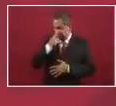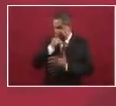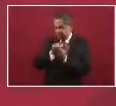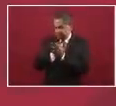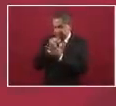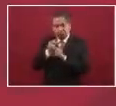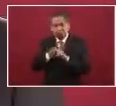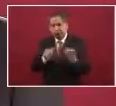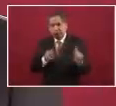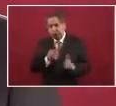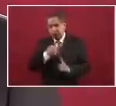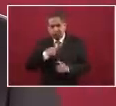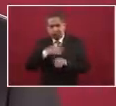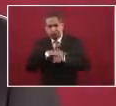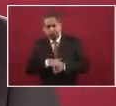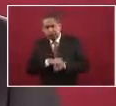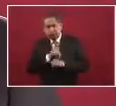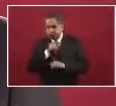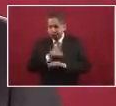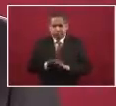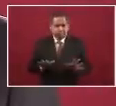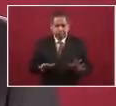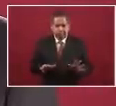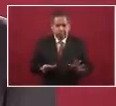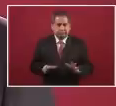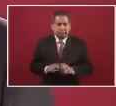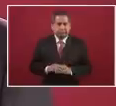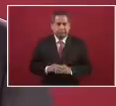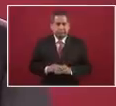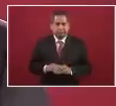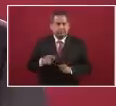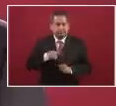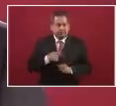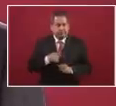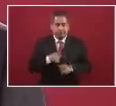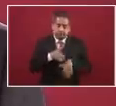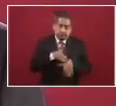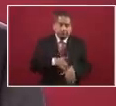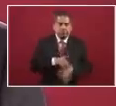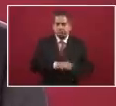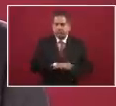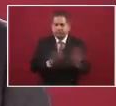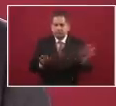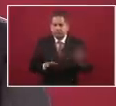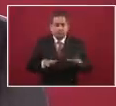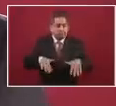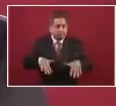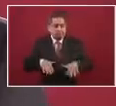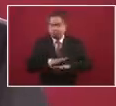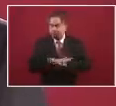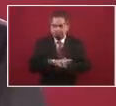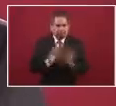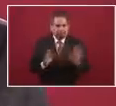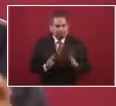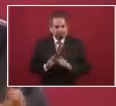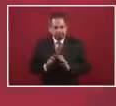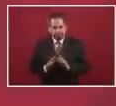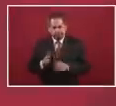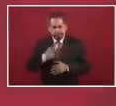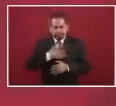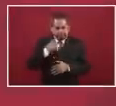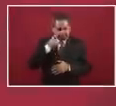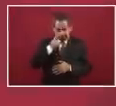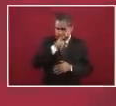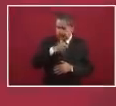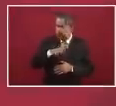intimidar por nadie, actúo en función del interés general y a partir